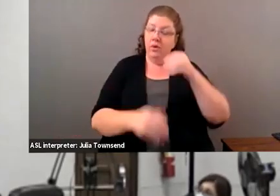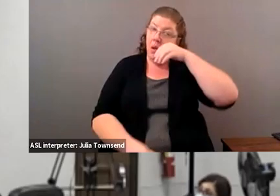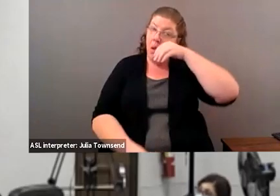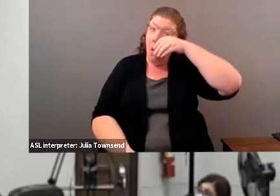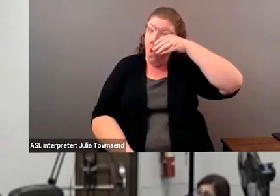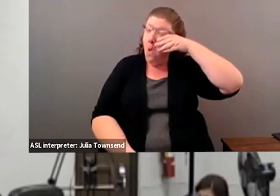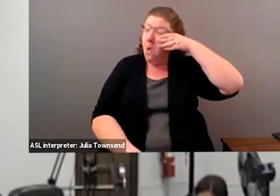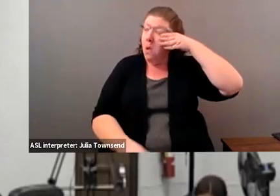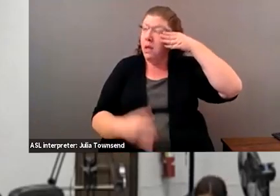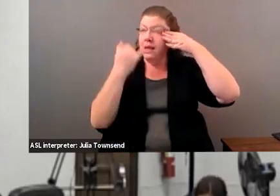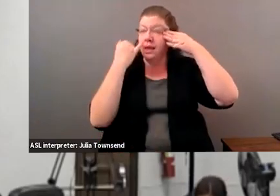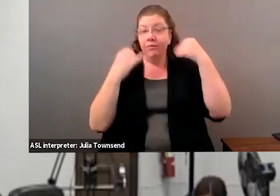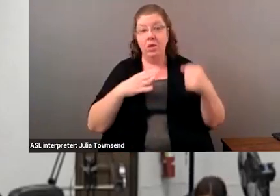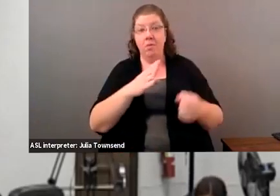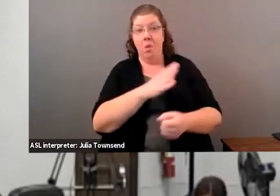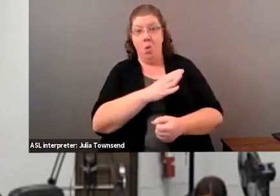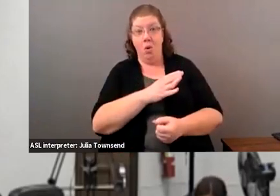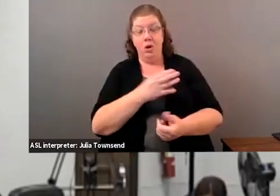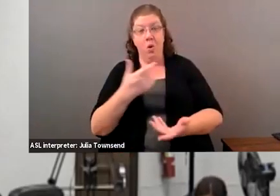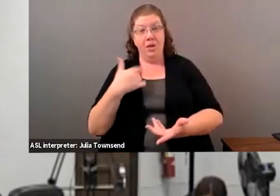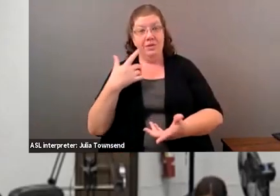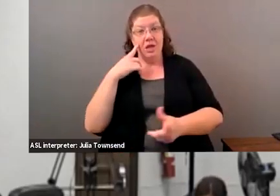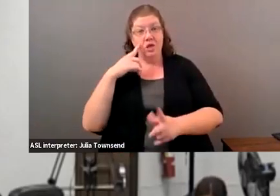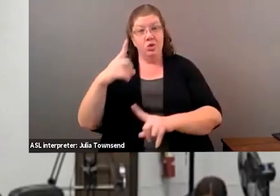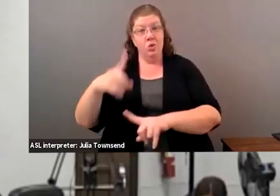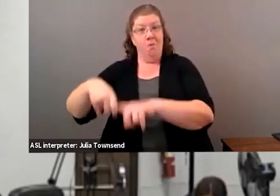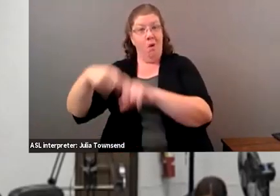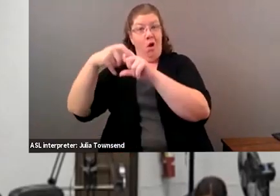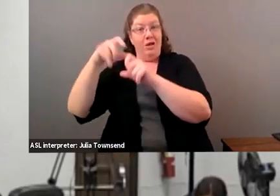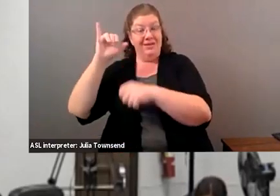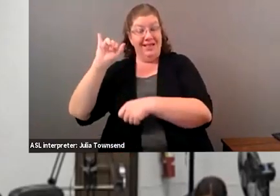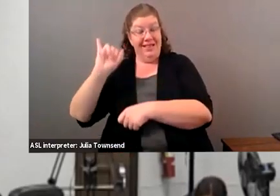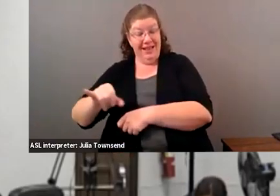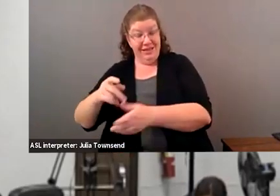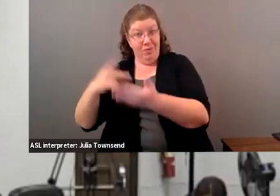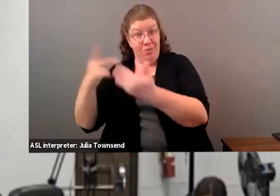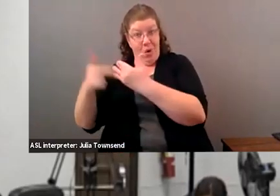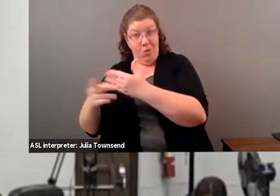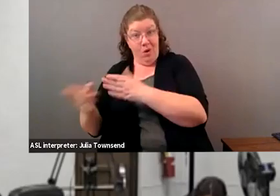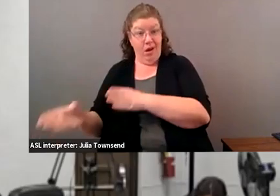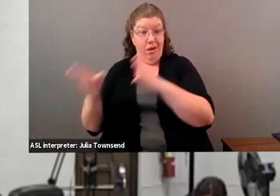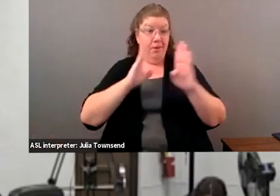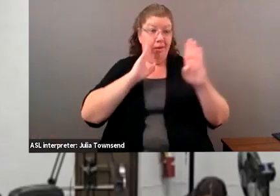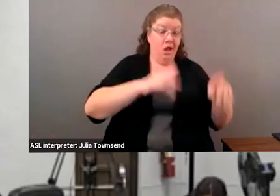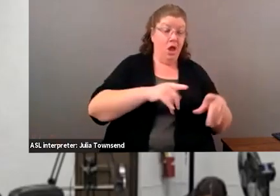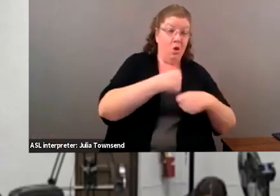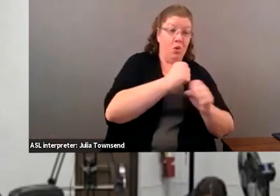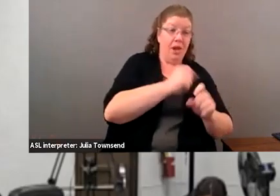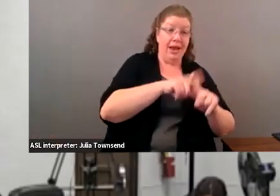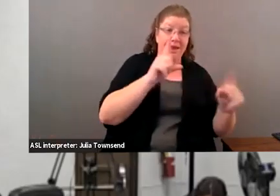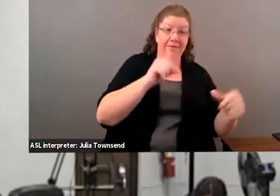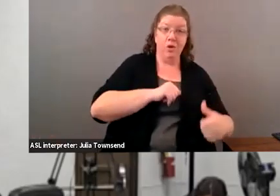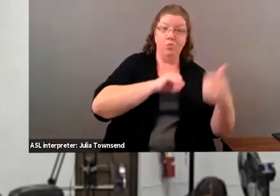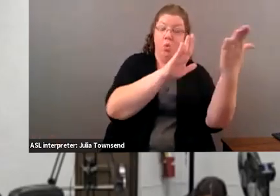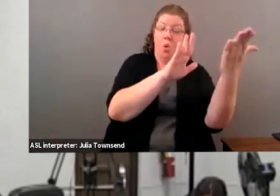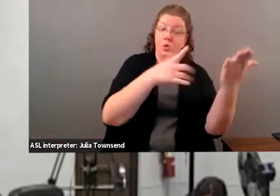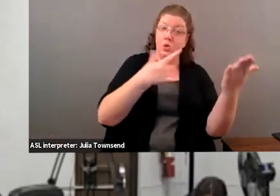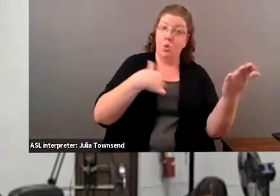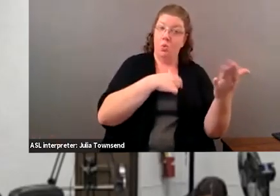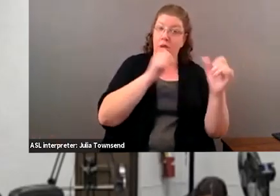si el consejo desea que hagamos una pausa en este equipo de aprendizaje y creemos un enfoque distinto realmente